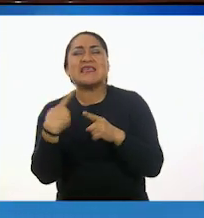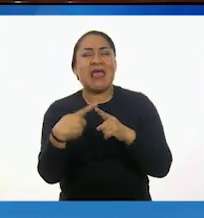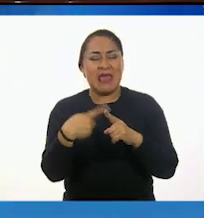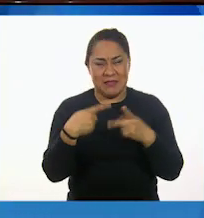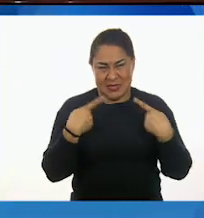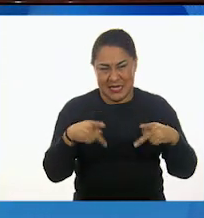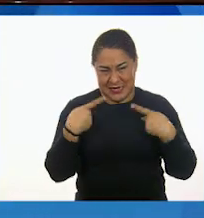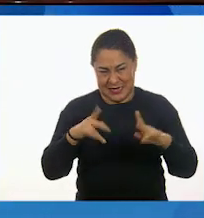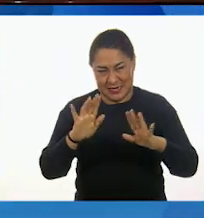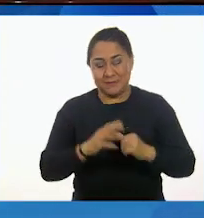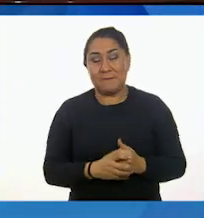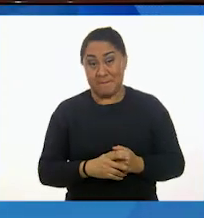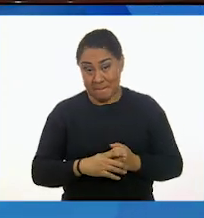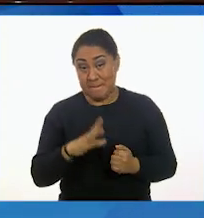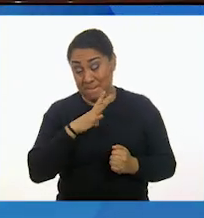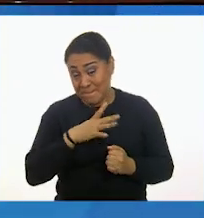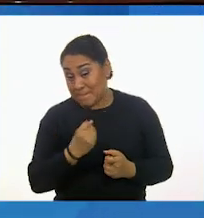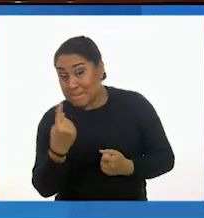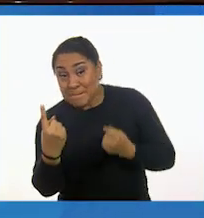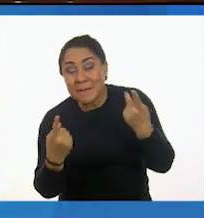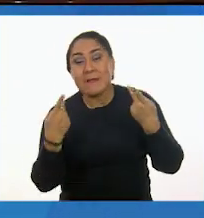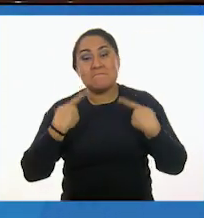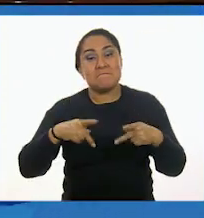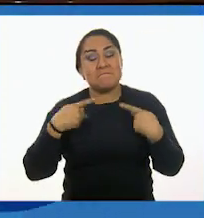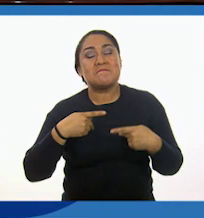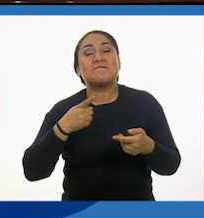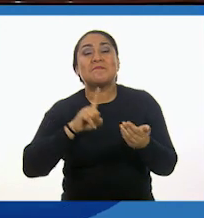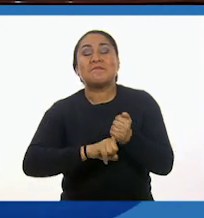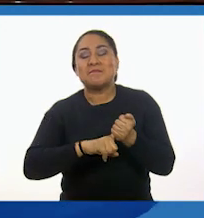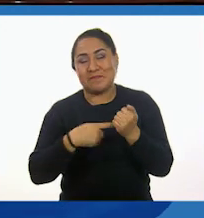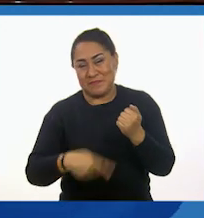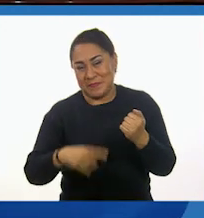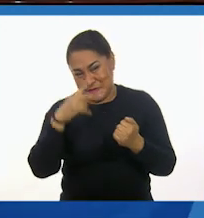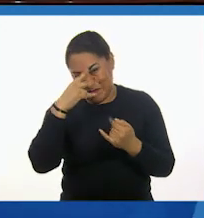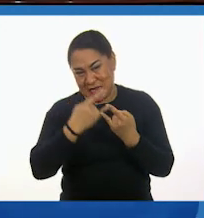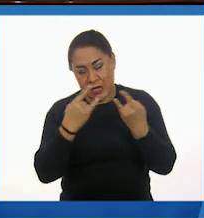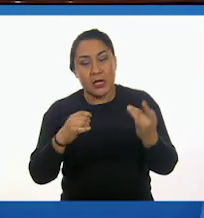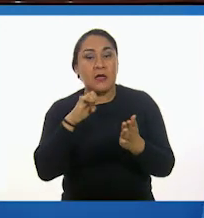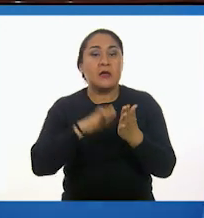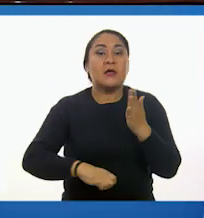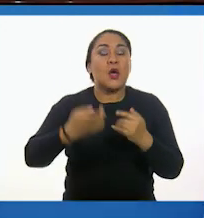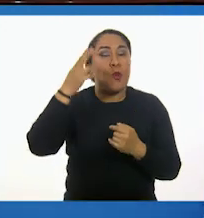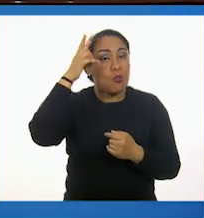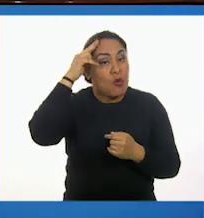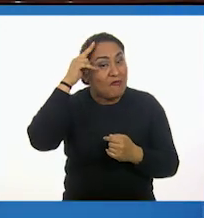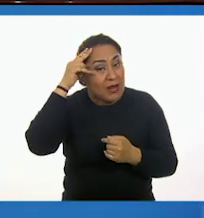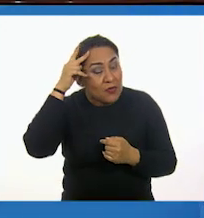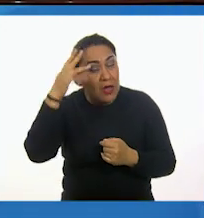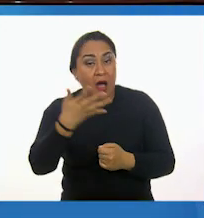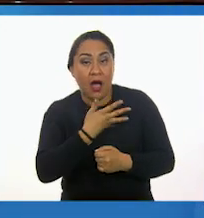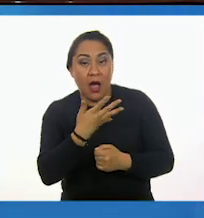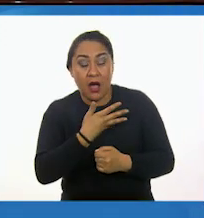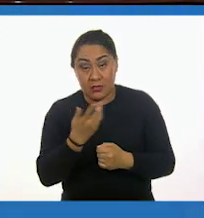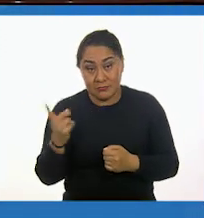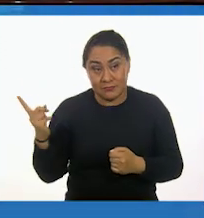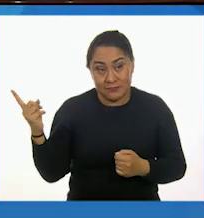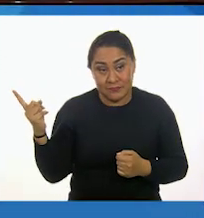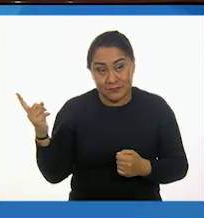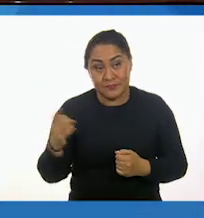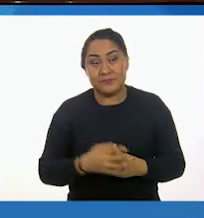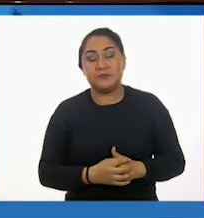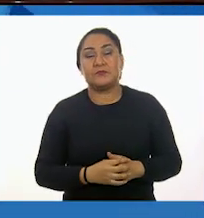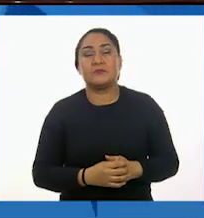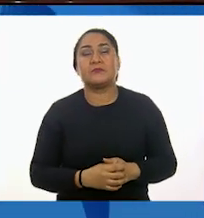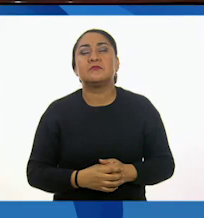aquí? Y yo ya vi algunos otros personajes de la historia de México. ¿A quién viste? Por ejemplo, está Porfirio Díaz. Ay, sí, ya lo vi. De tu